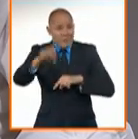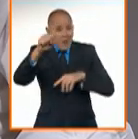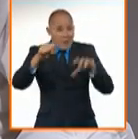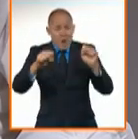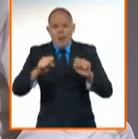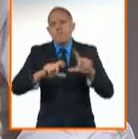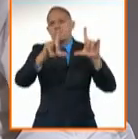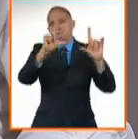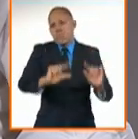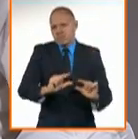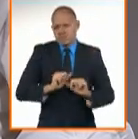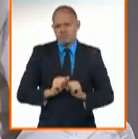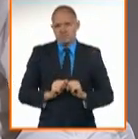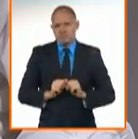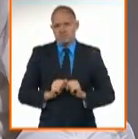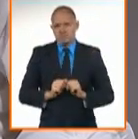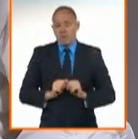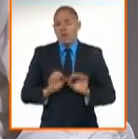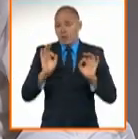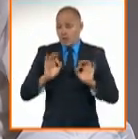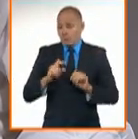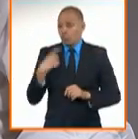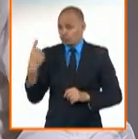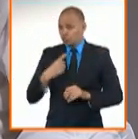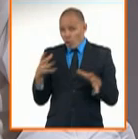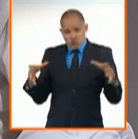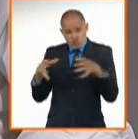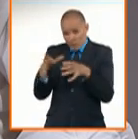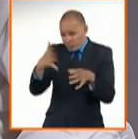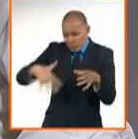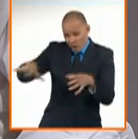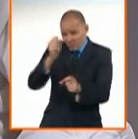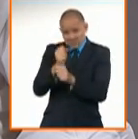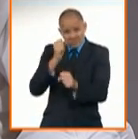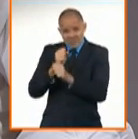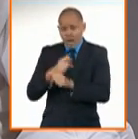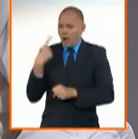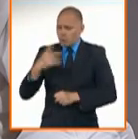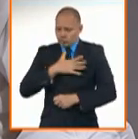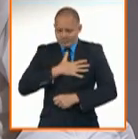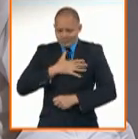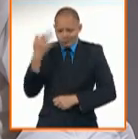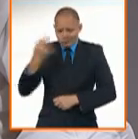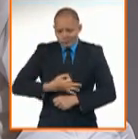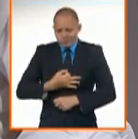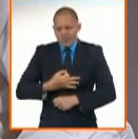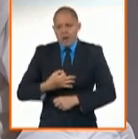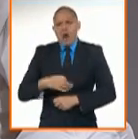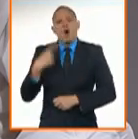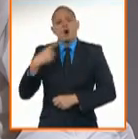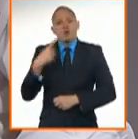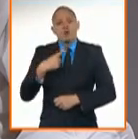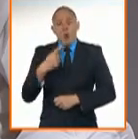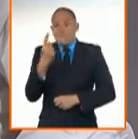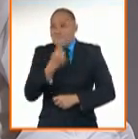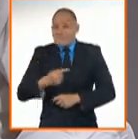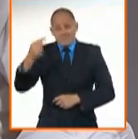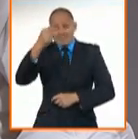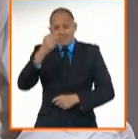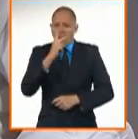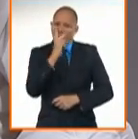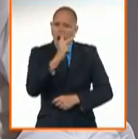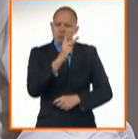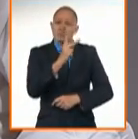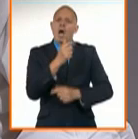yo creo que hay que un compromiso y también es una satisfacción para nosotros todo el trabajo que realizan hoy